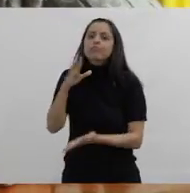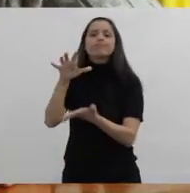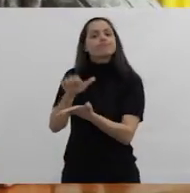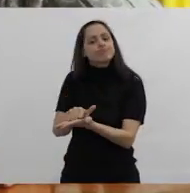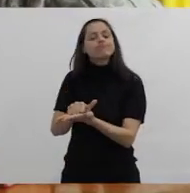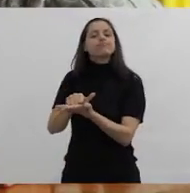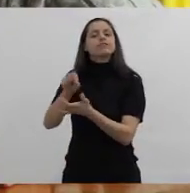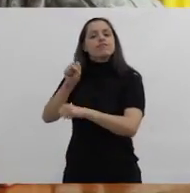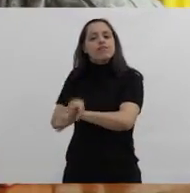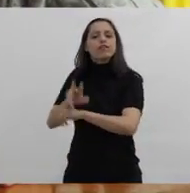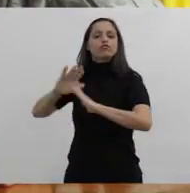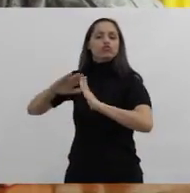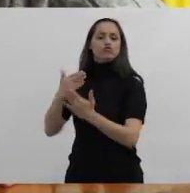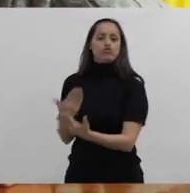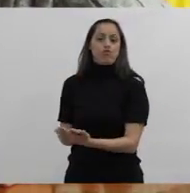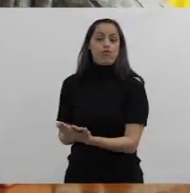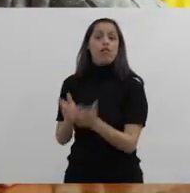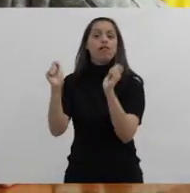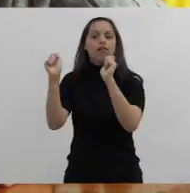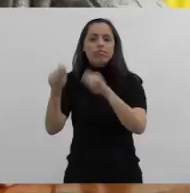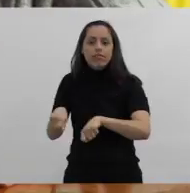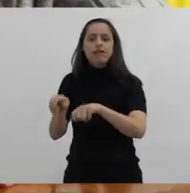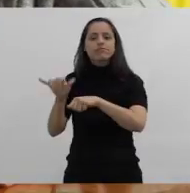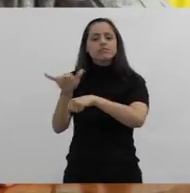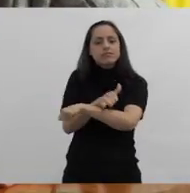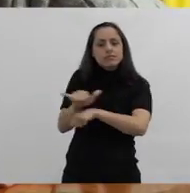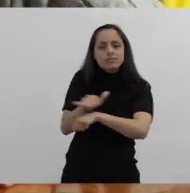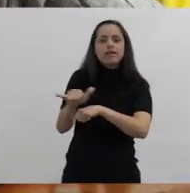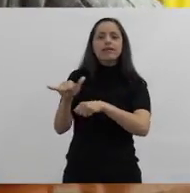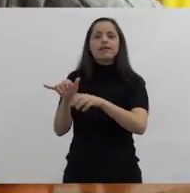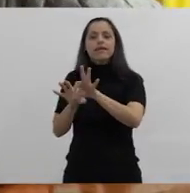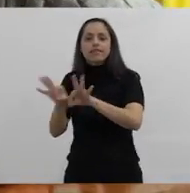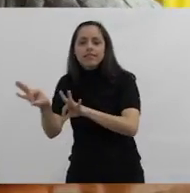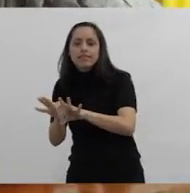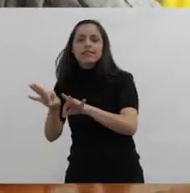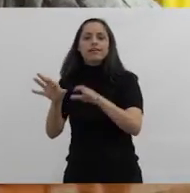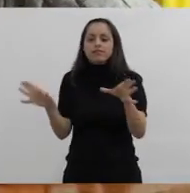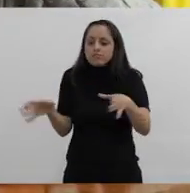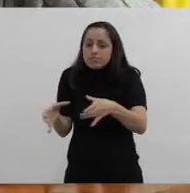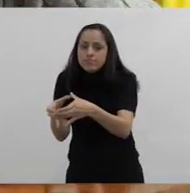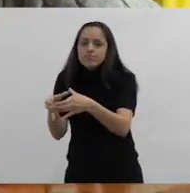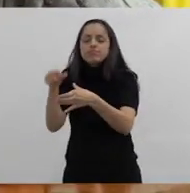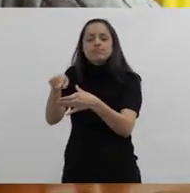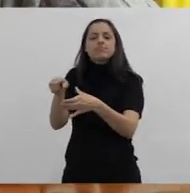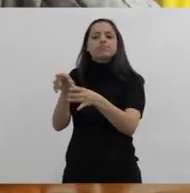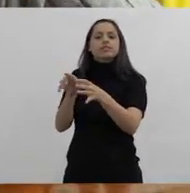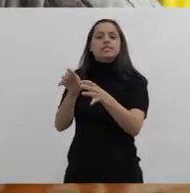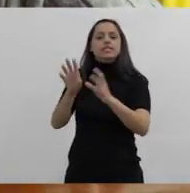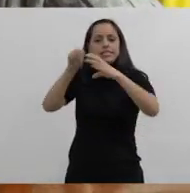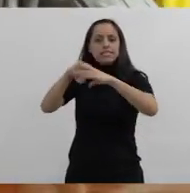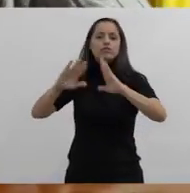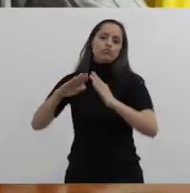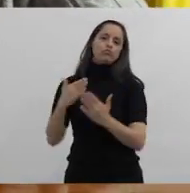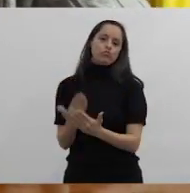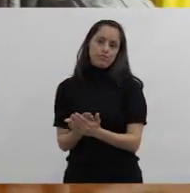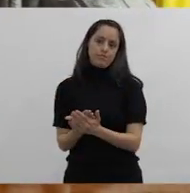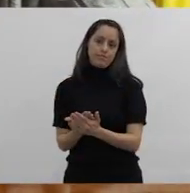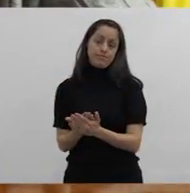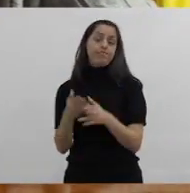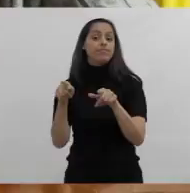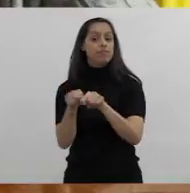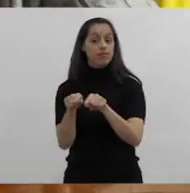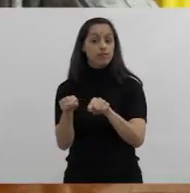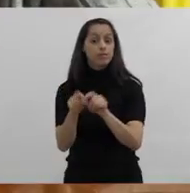que tiene que tener como titular en la escuela, se le suman horas extraclase para trabajo en equipo, para trabajo en proyectos de la